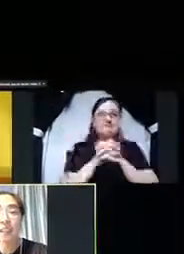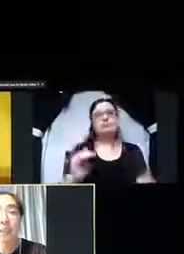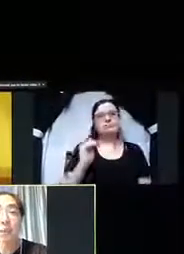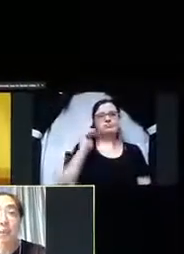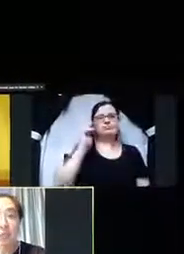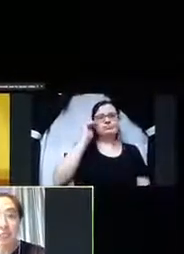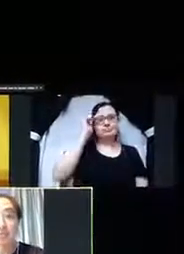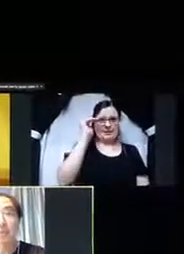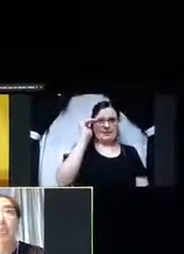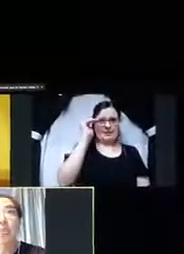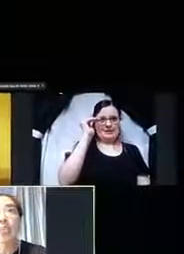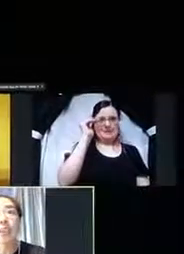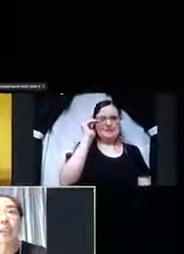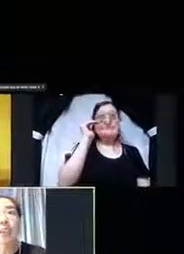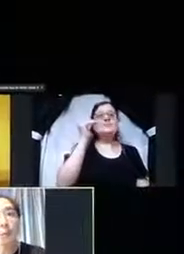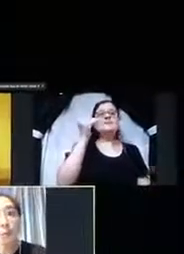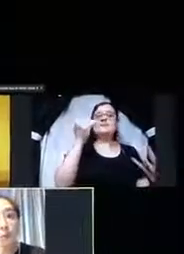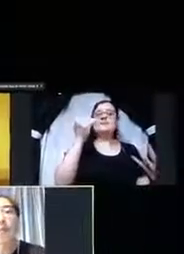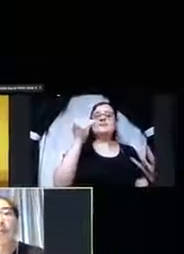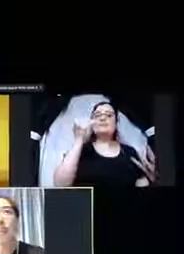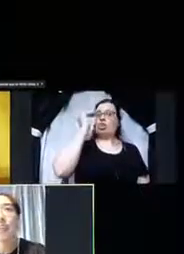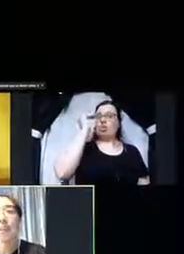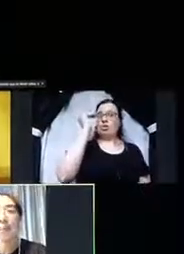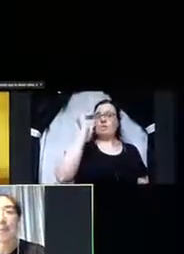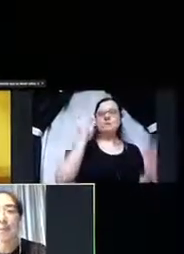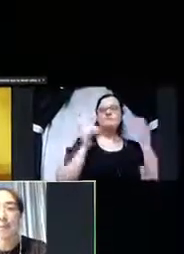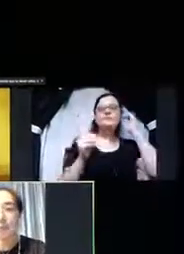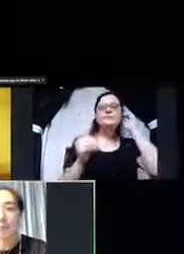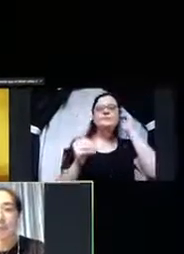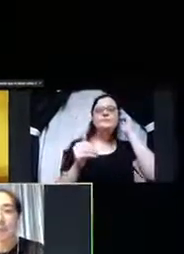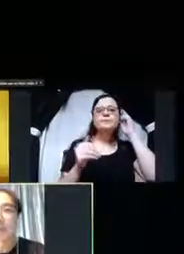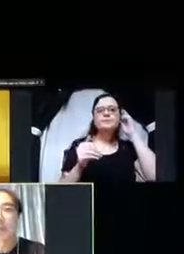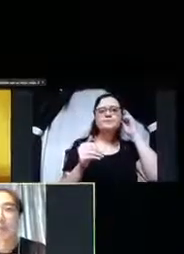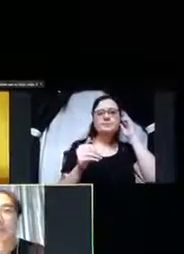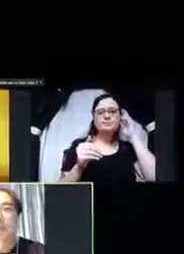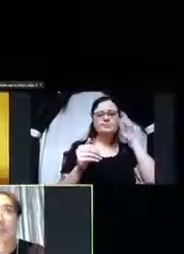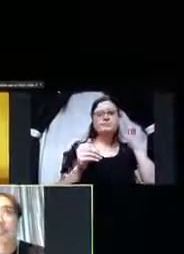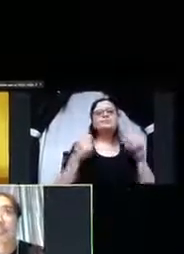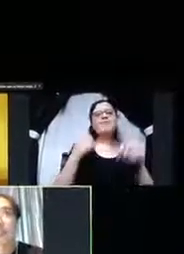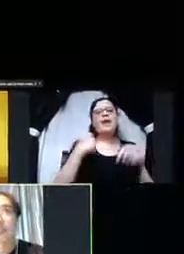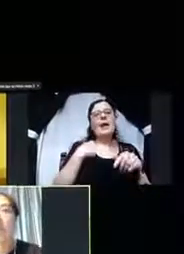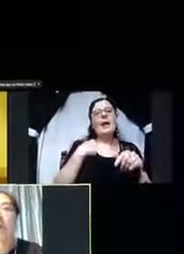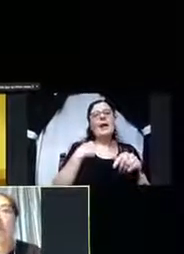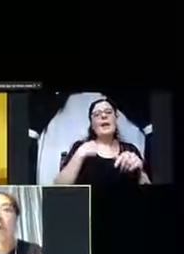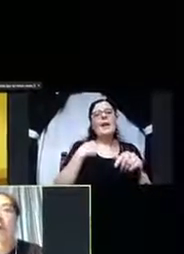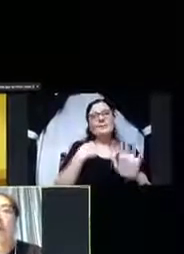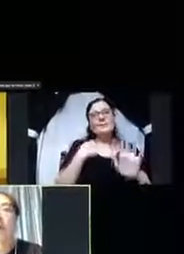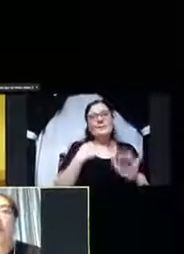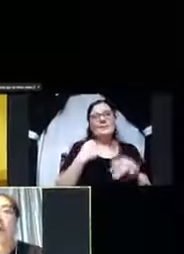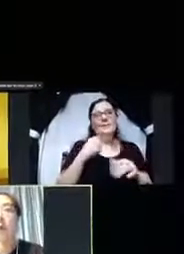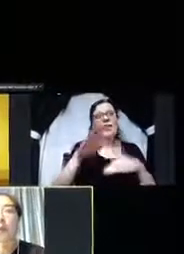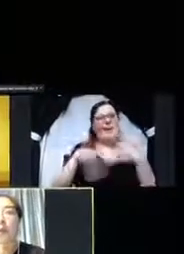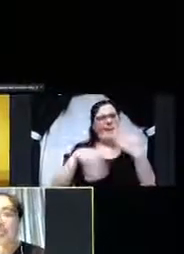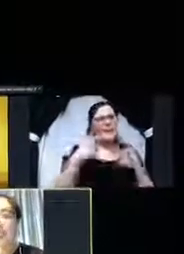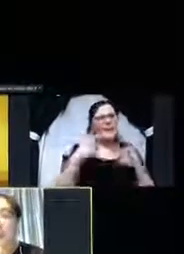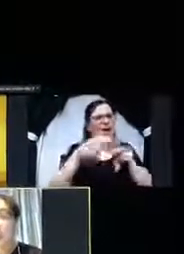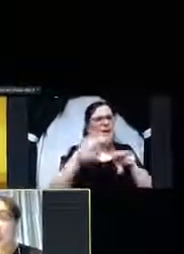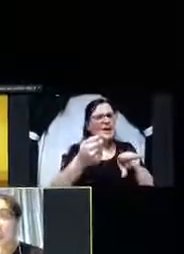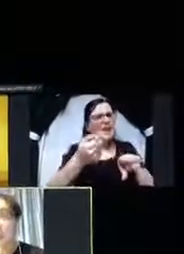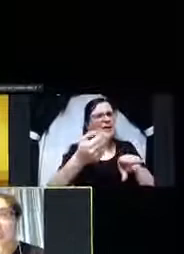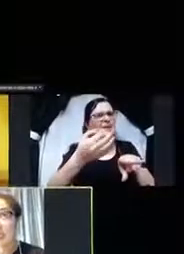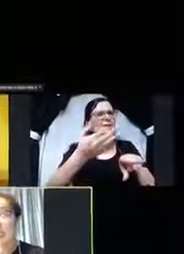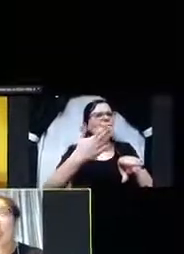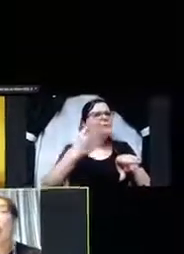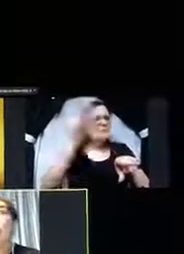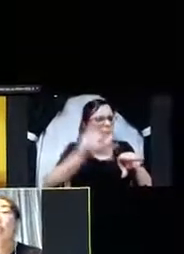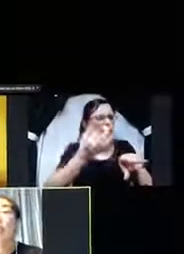una edad adulta. Y la edad adulta, ¿de acuerdo? Yo creo que Melo mira este video y me mata por decir esto, pero bueno,